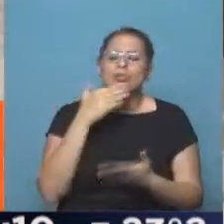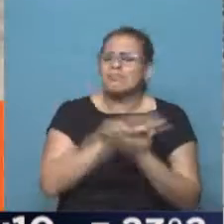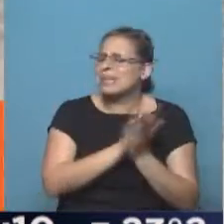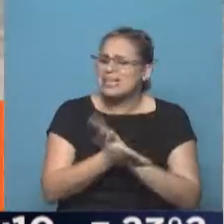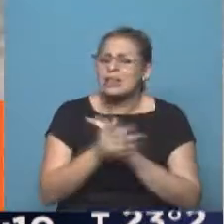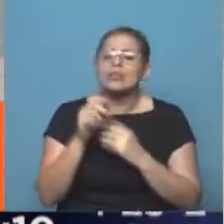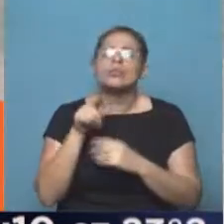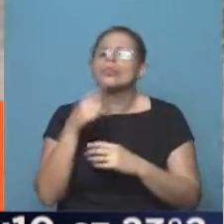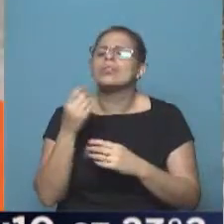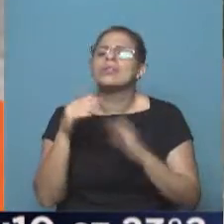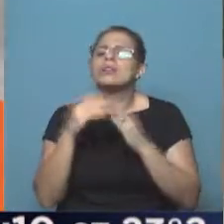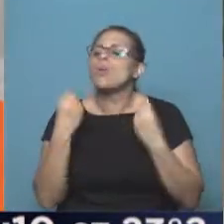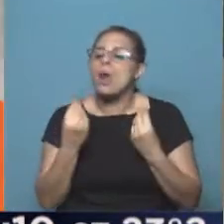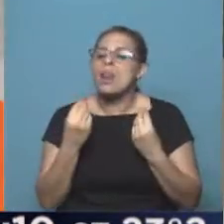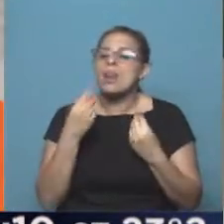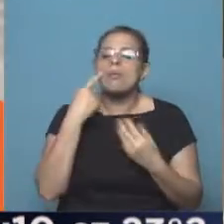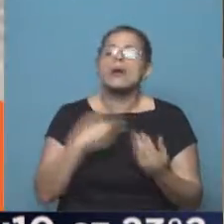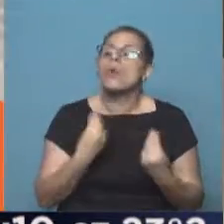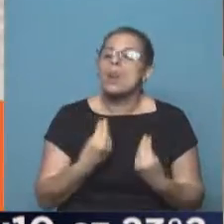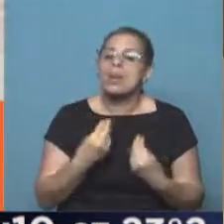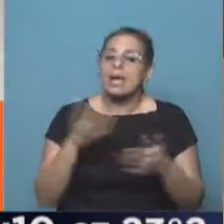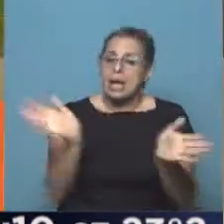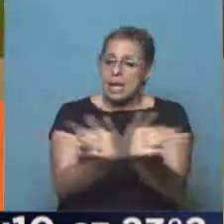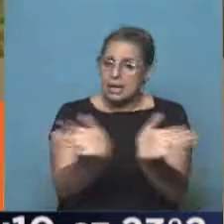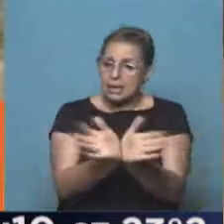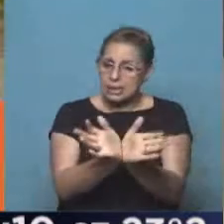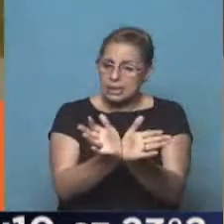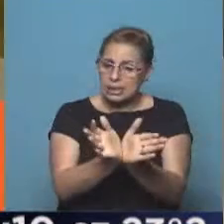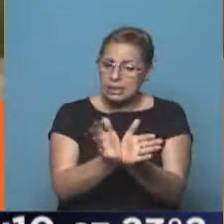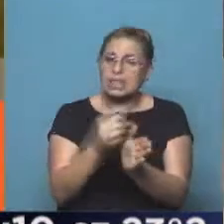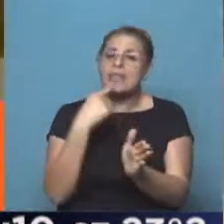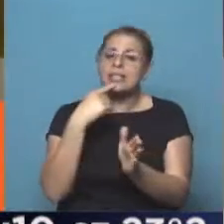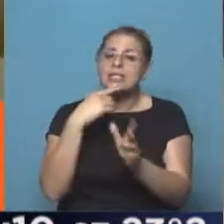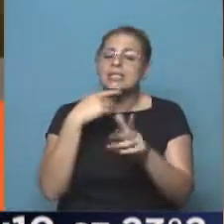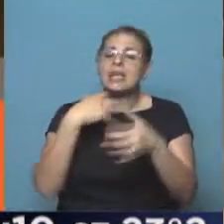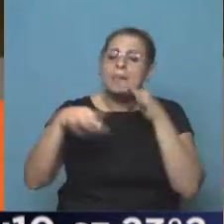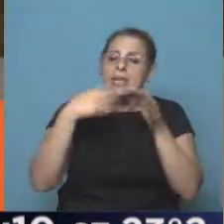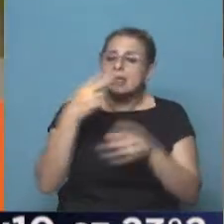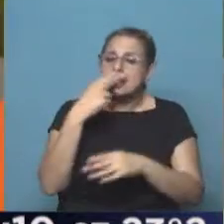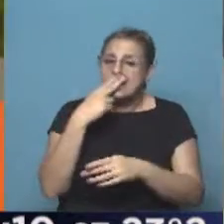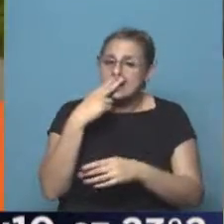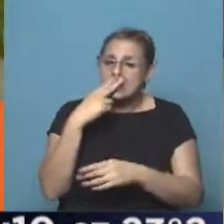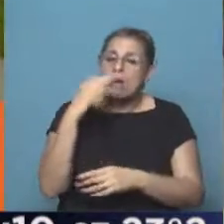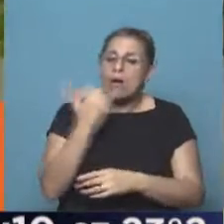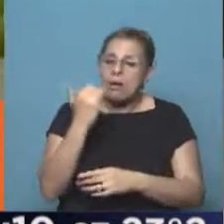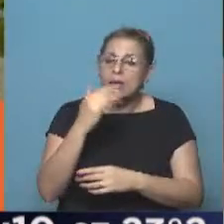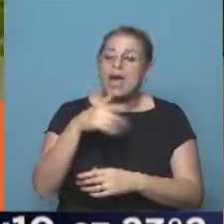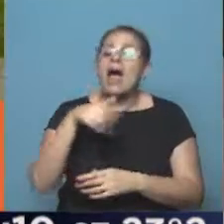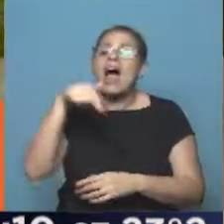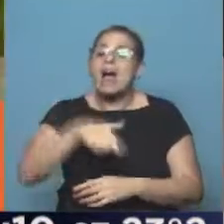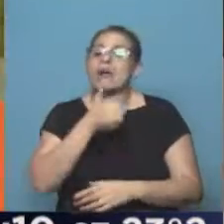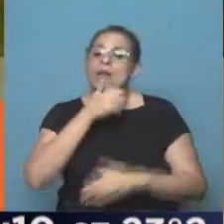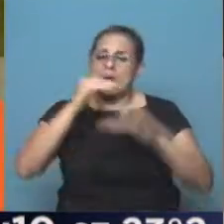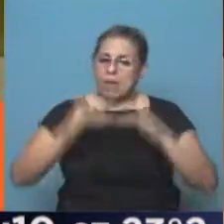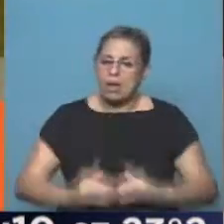es tu casa? Muéstramela. La que está en la esquina, ahí donde dice kiosco, que está el techito. Eso, ahora bajó un poco el agua.